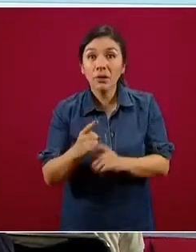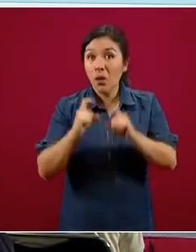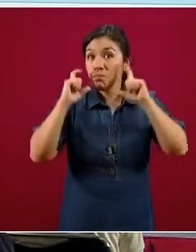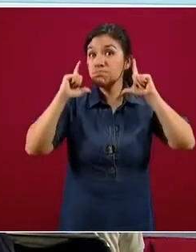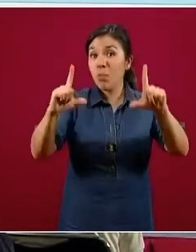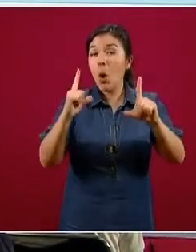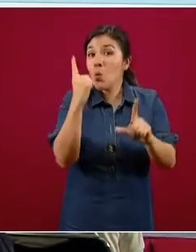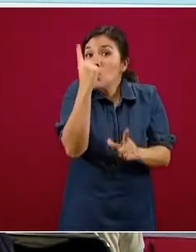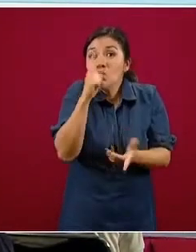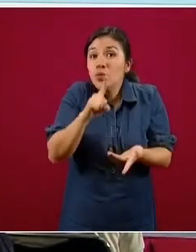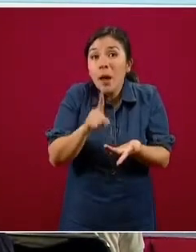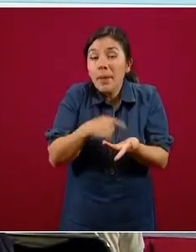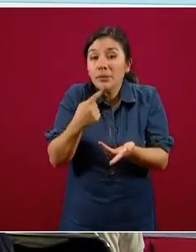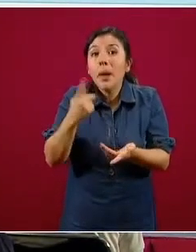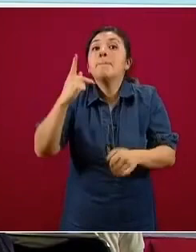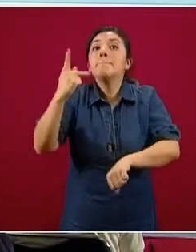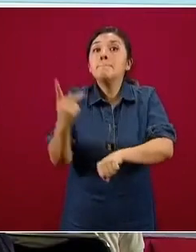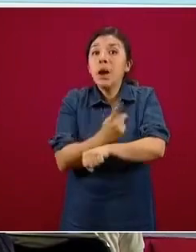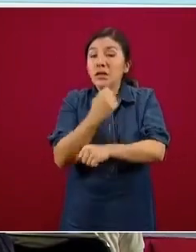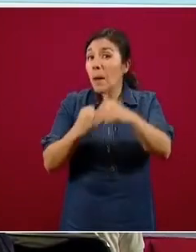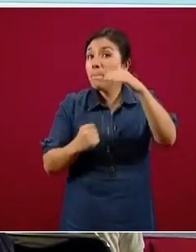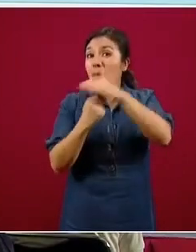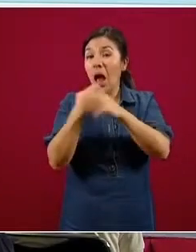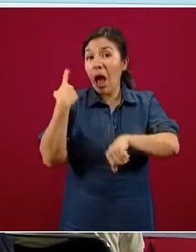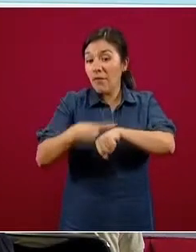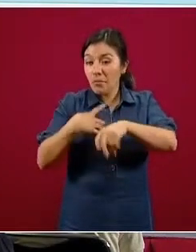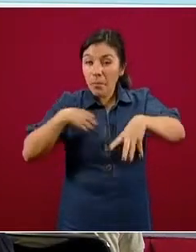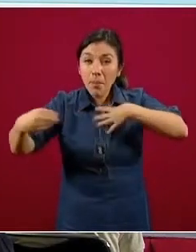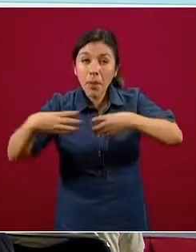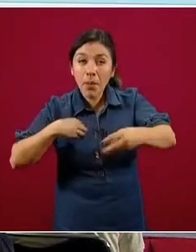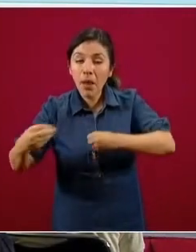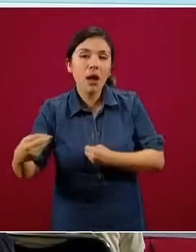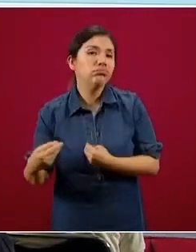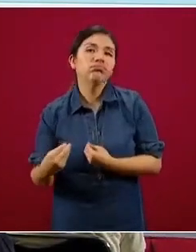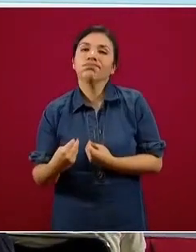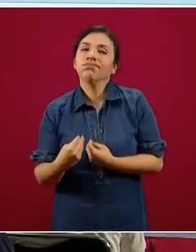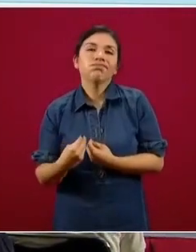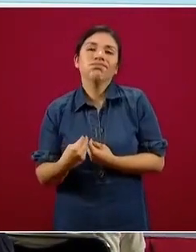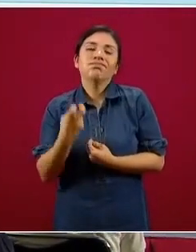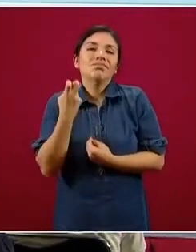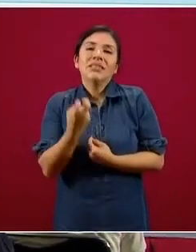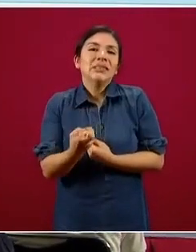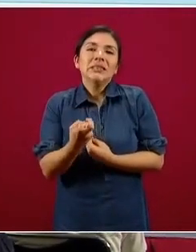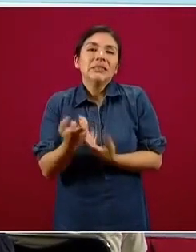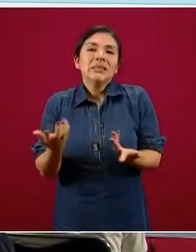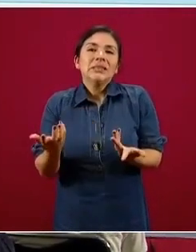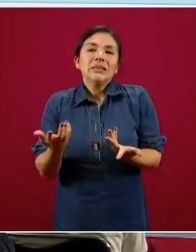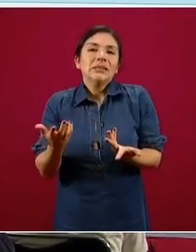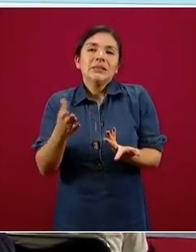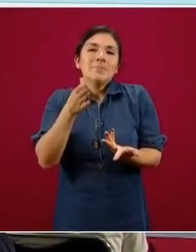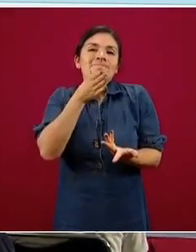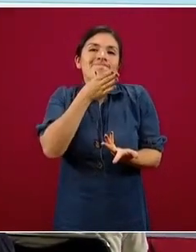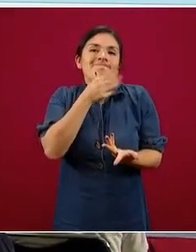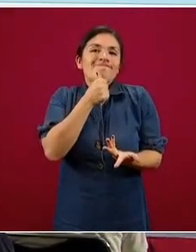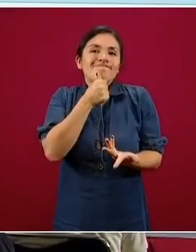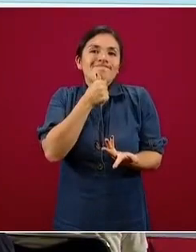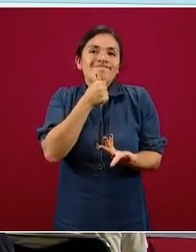representación de lo que ocurre con la epidemia en el país, es